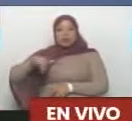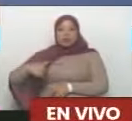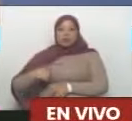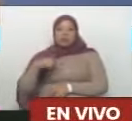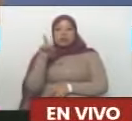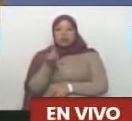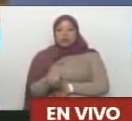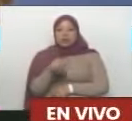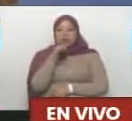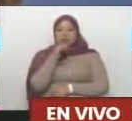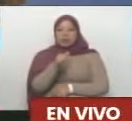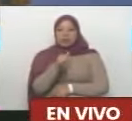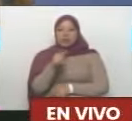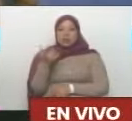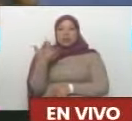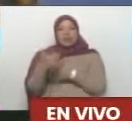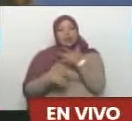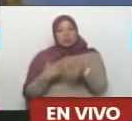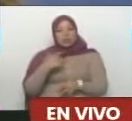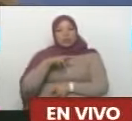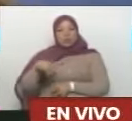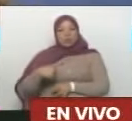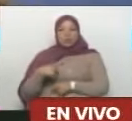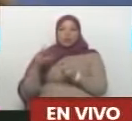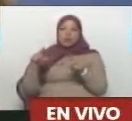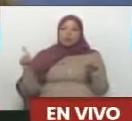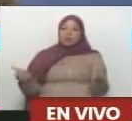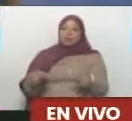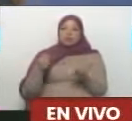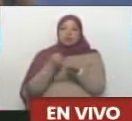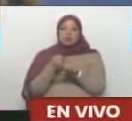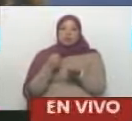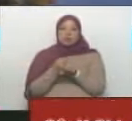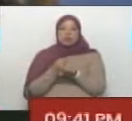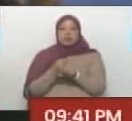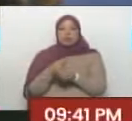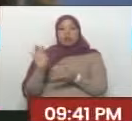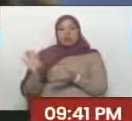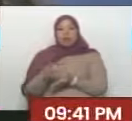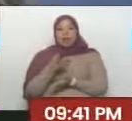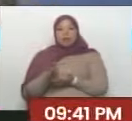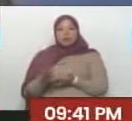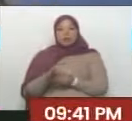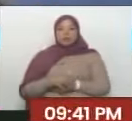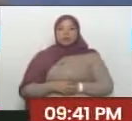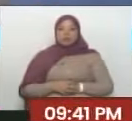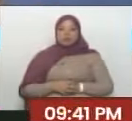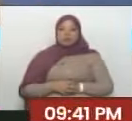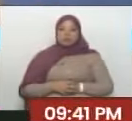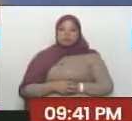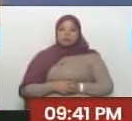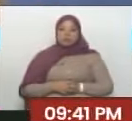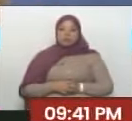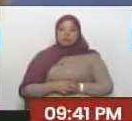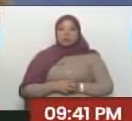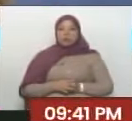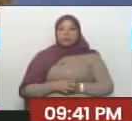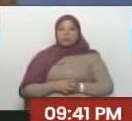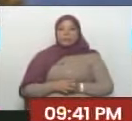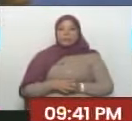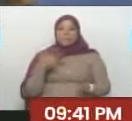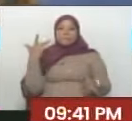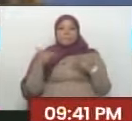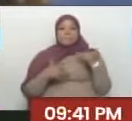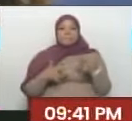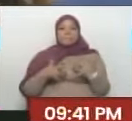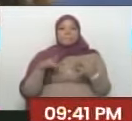nosotros también ser creadores de nuevas músicas. Hablo como cantautora, que aquí hay muchos creadores.